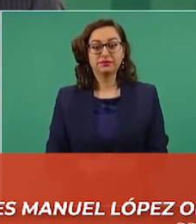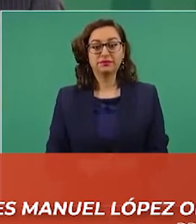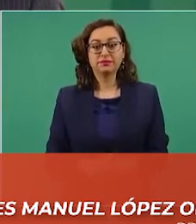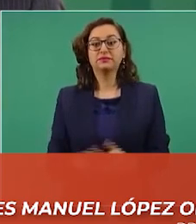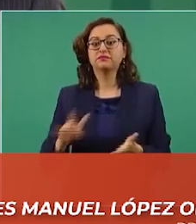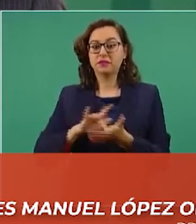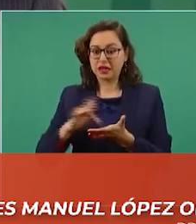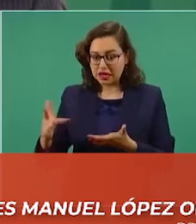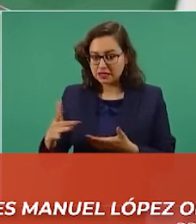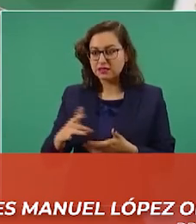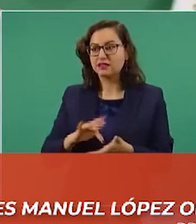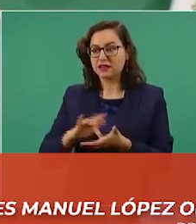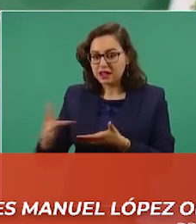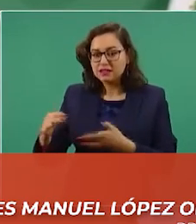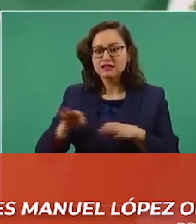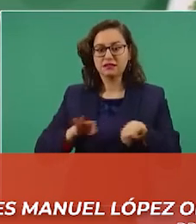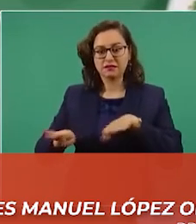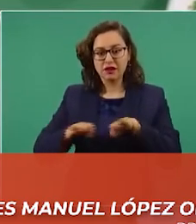Gracias por el trabajo.